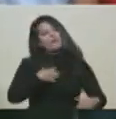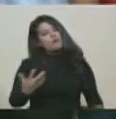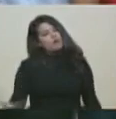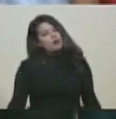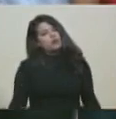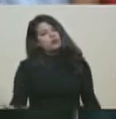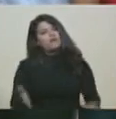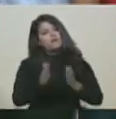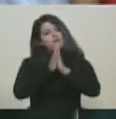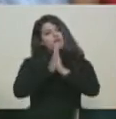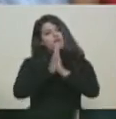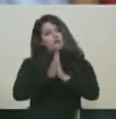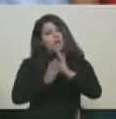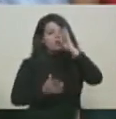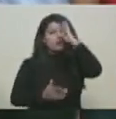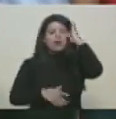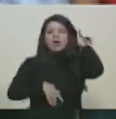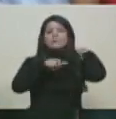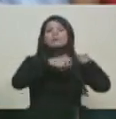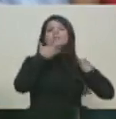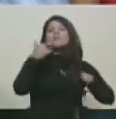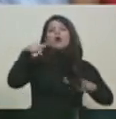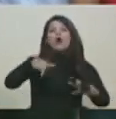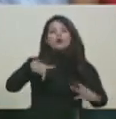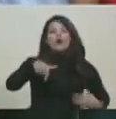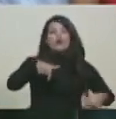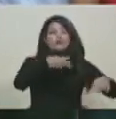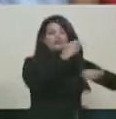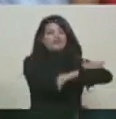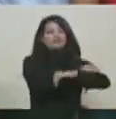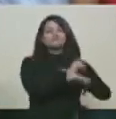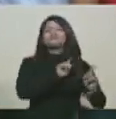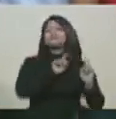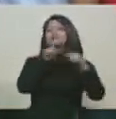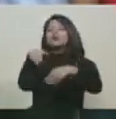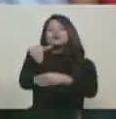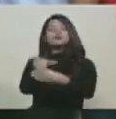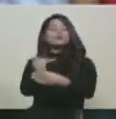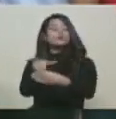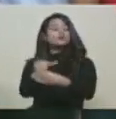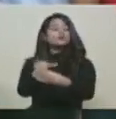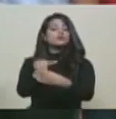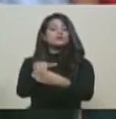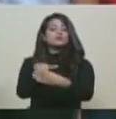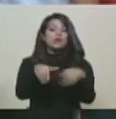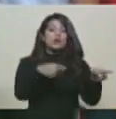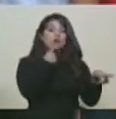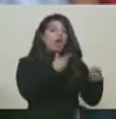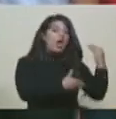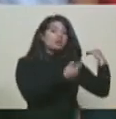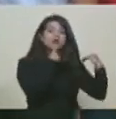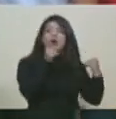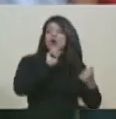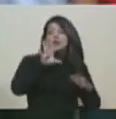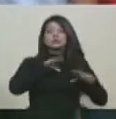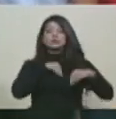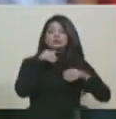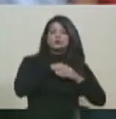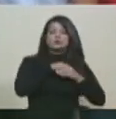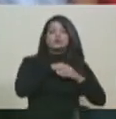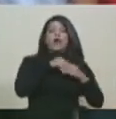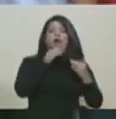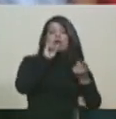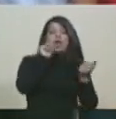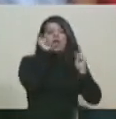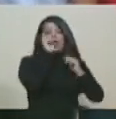que hoy van a elecciones, luego de decir que no iban a elecciones, esos que hoy